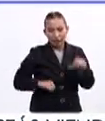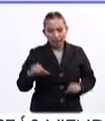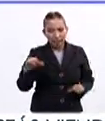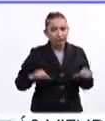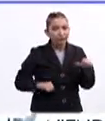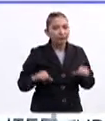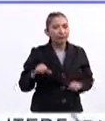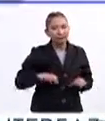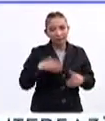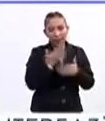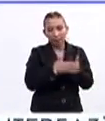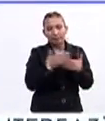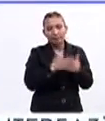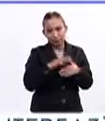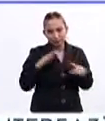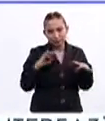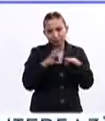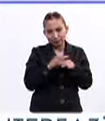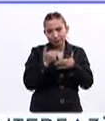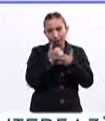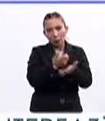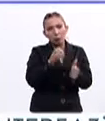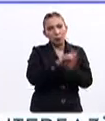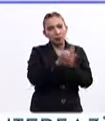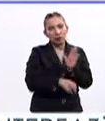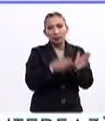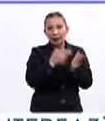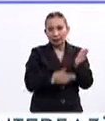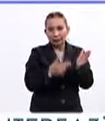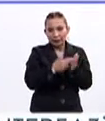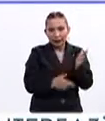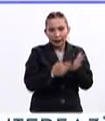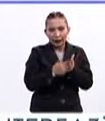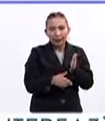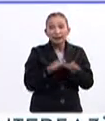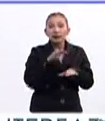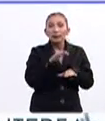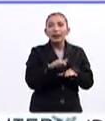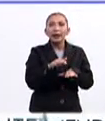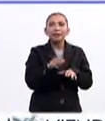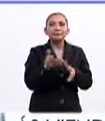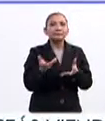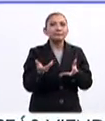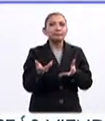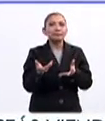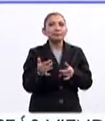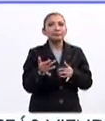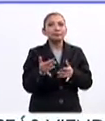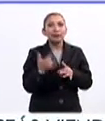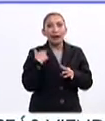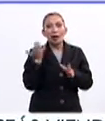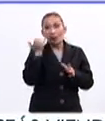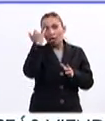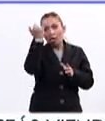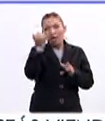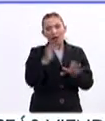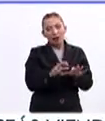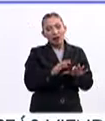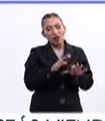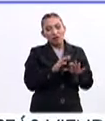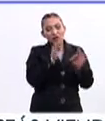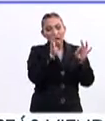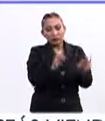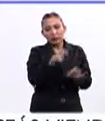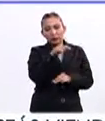actividades complementarias como un taller acerca de el mito fundacional.